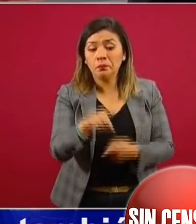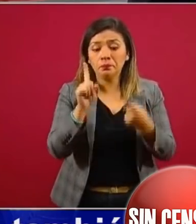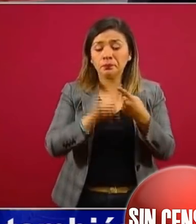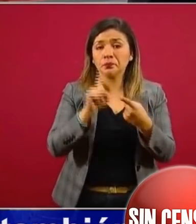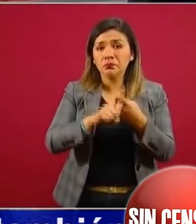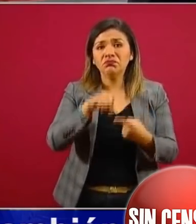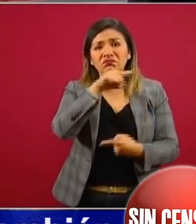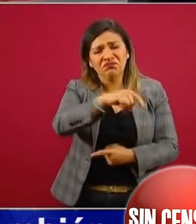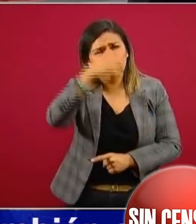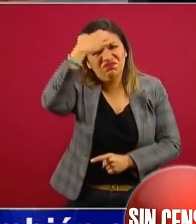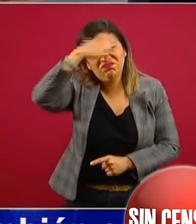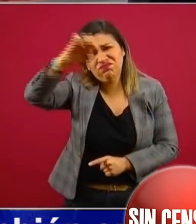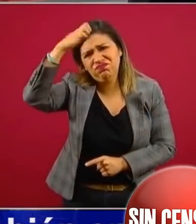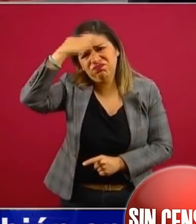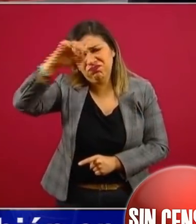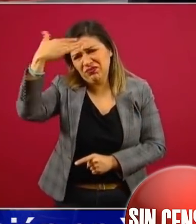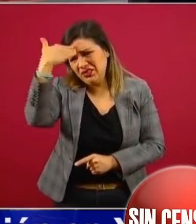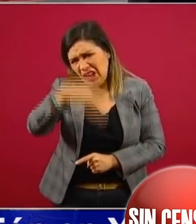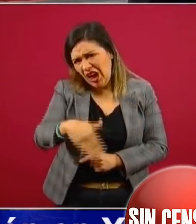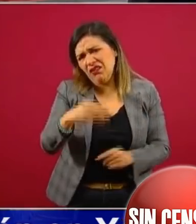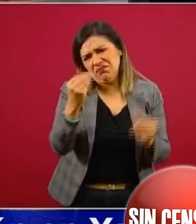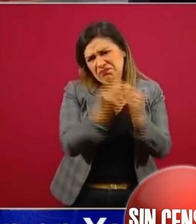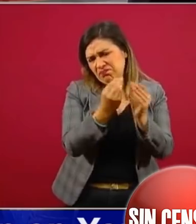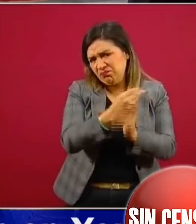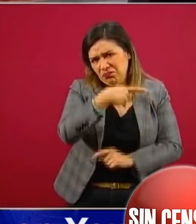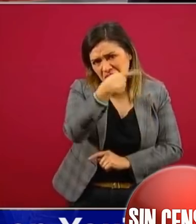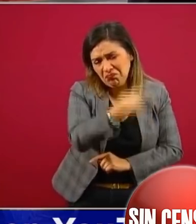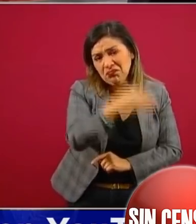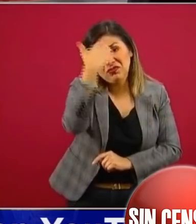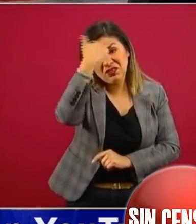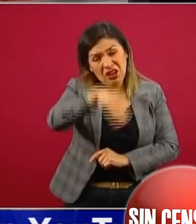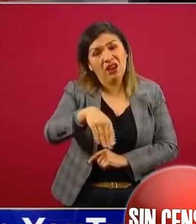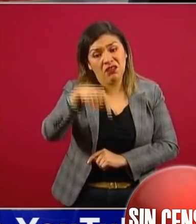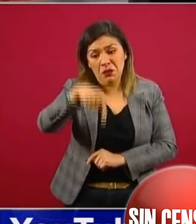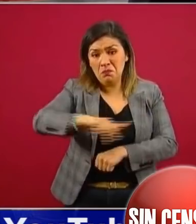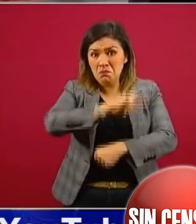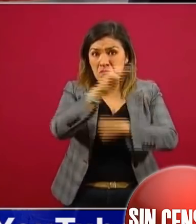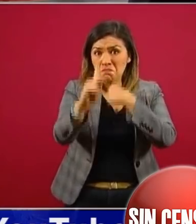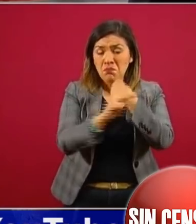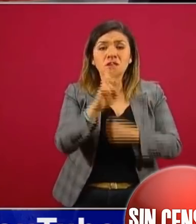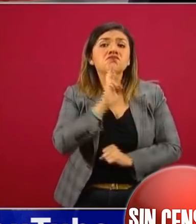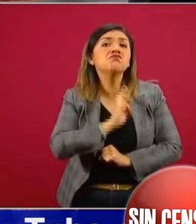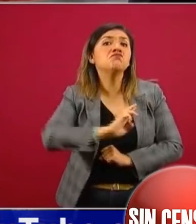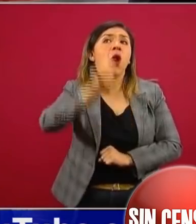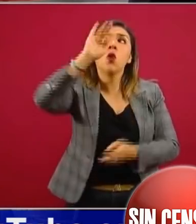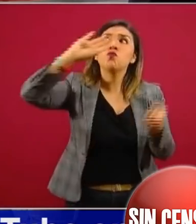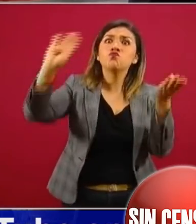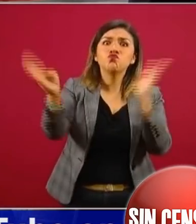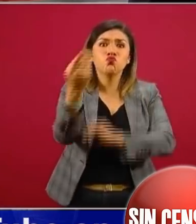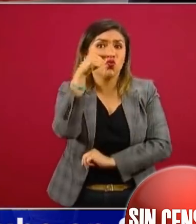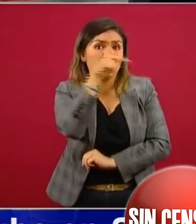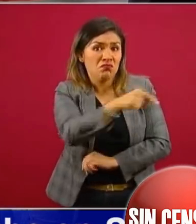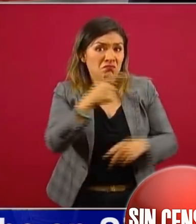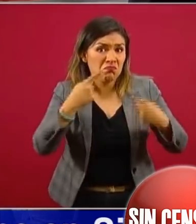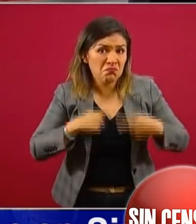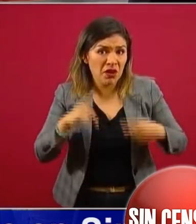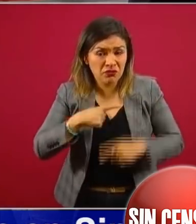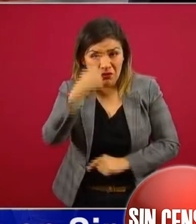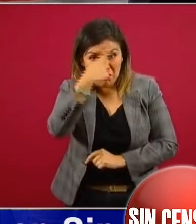un experto, un especialista de lo mejor del país, de lo mejor del mundo en la